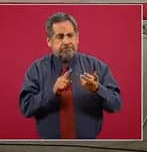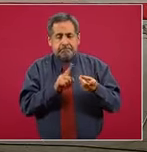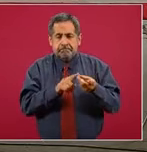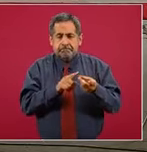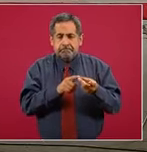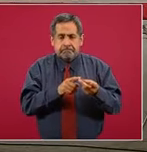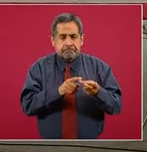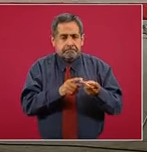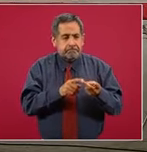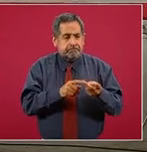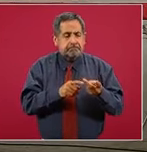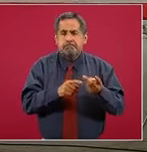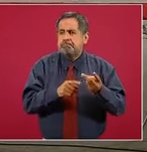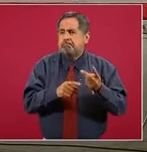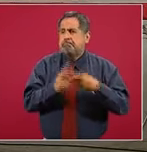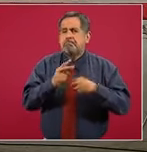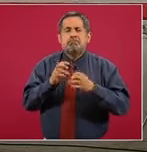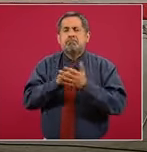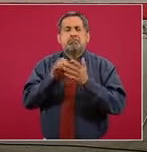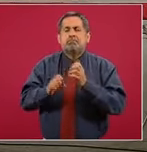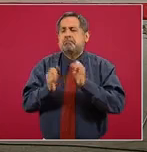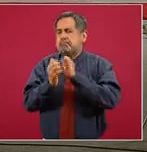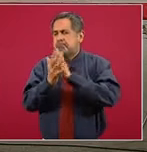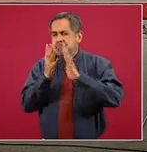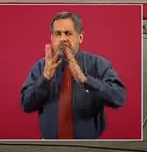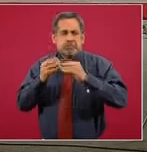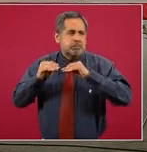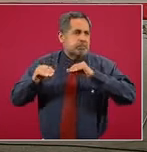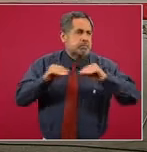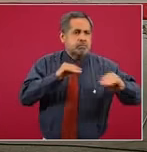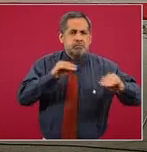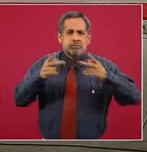generan un exceso de movilidad, una